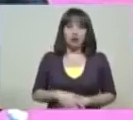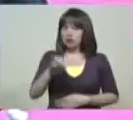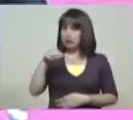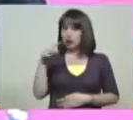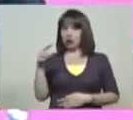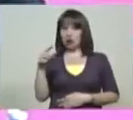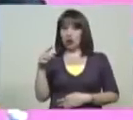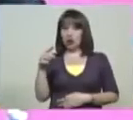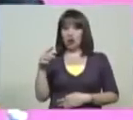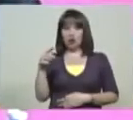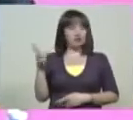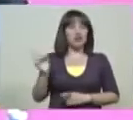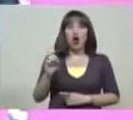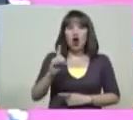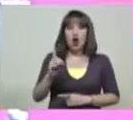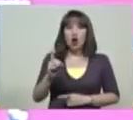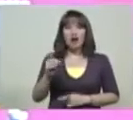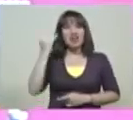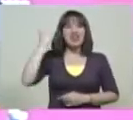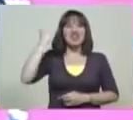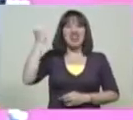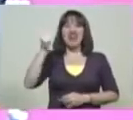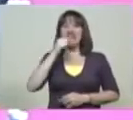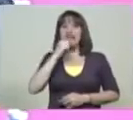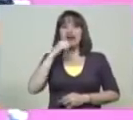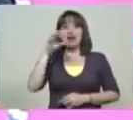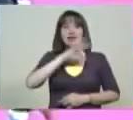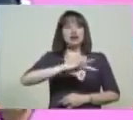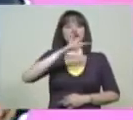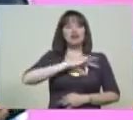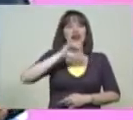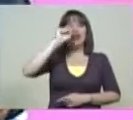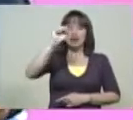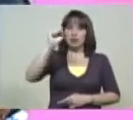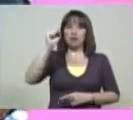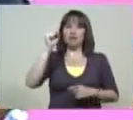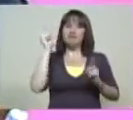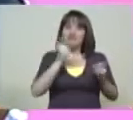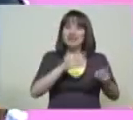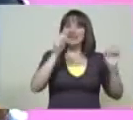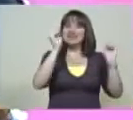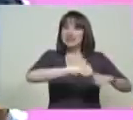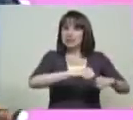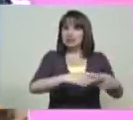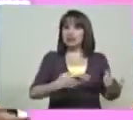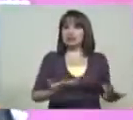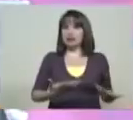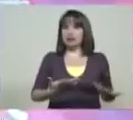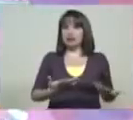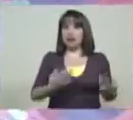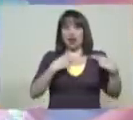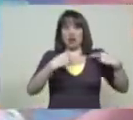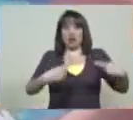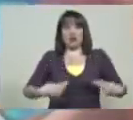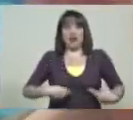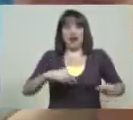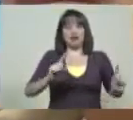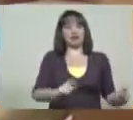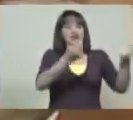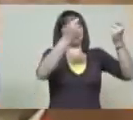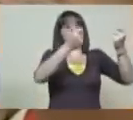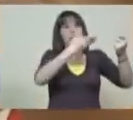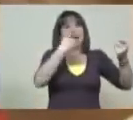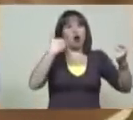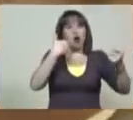¿Es el socialismo la idea brillante, grandiosa, que la humanidad tiene que rescatar,